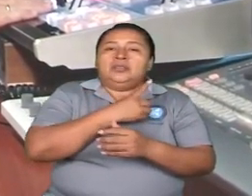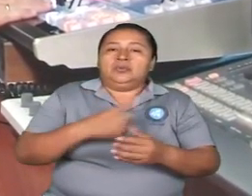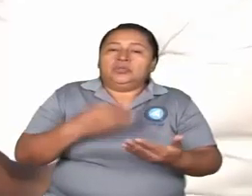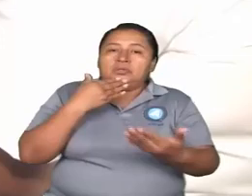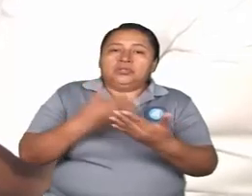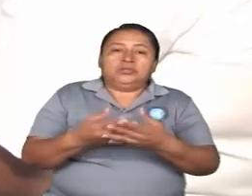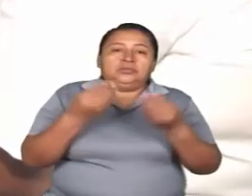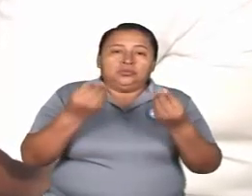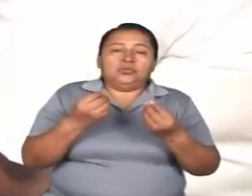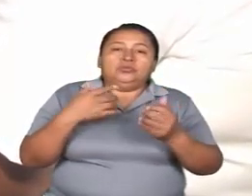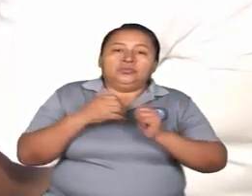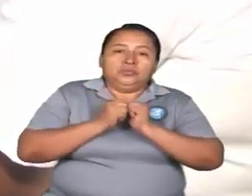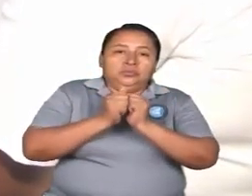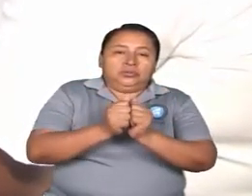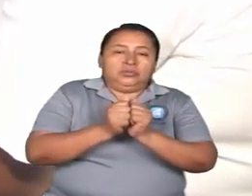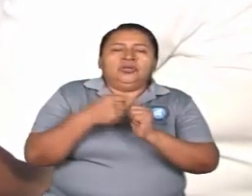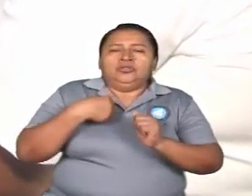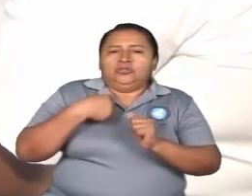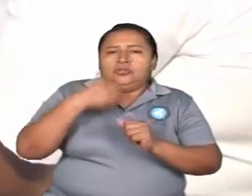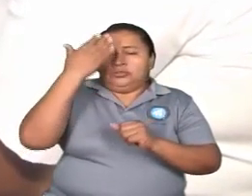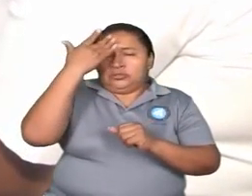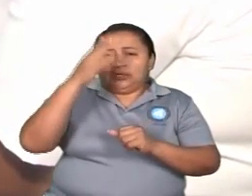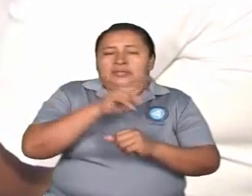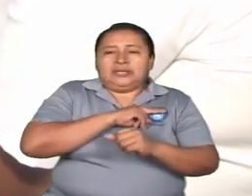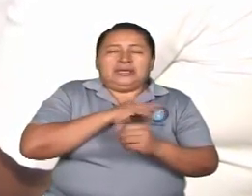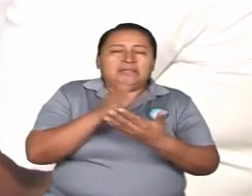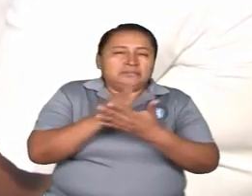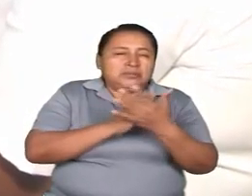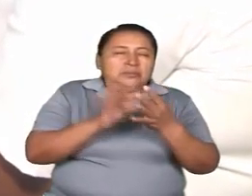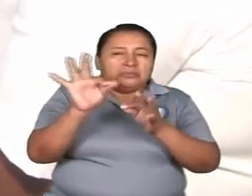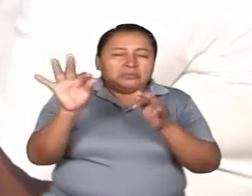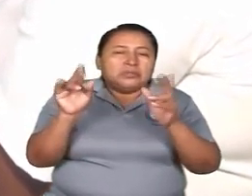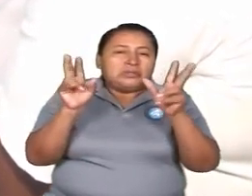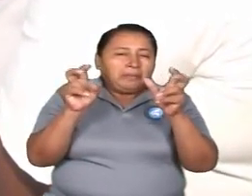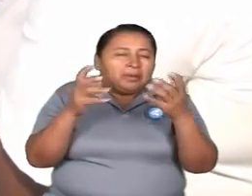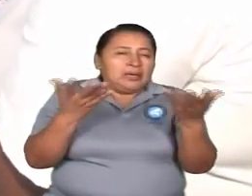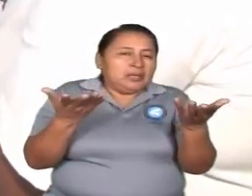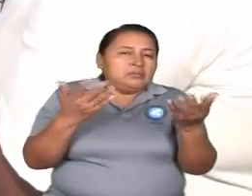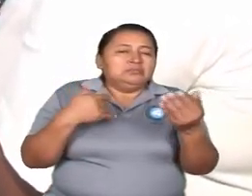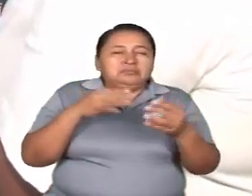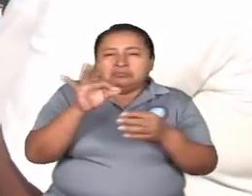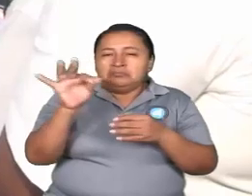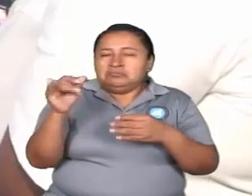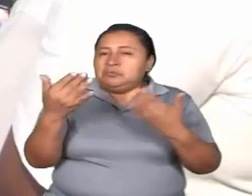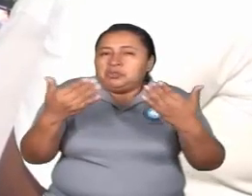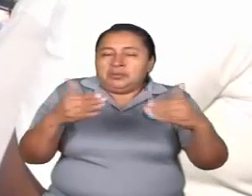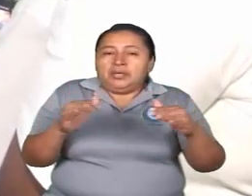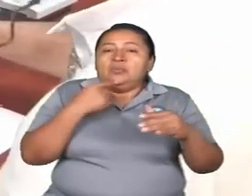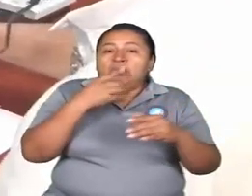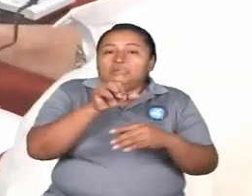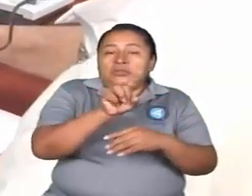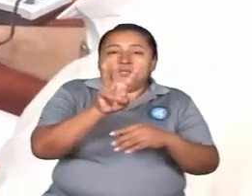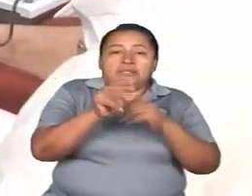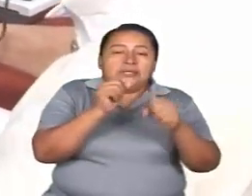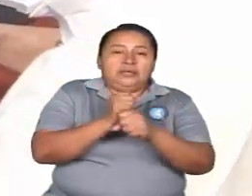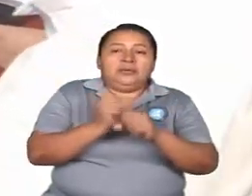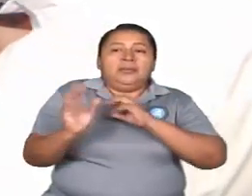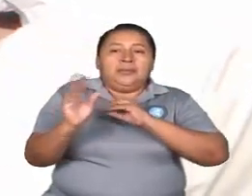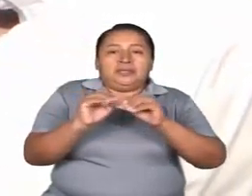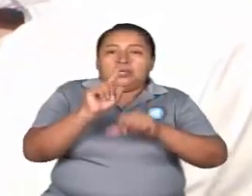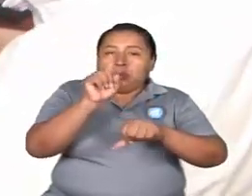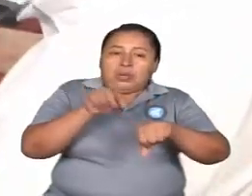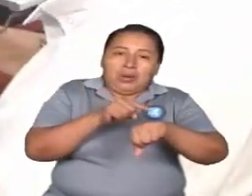gracias por habernos acompañado. Sé que se nos quedan algunos temas que son apenas naturales, porque son 13 años y conversarlos en una